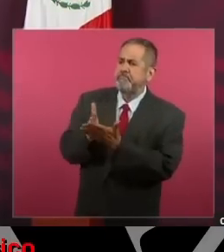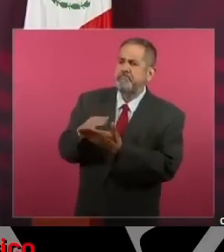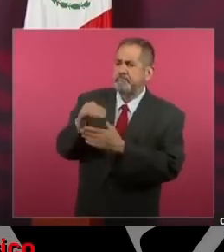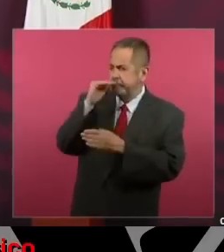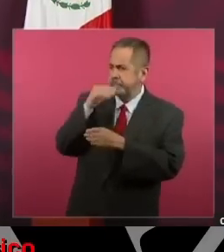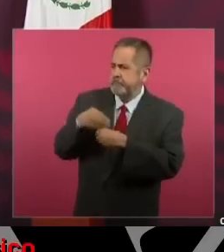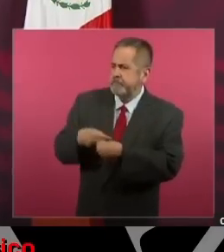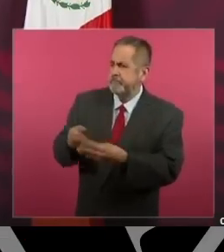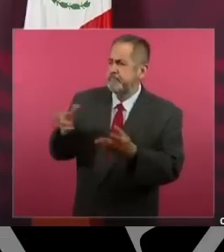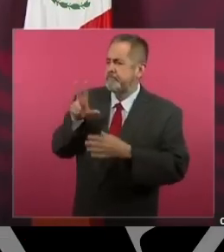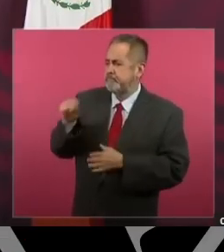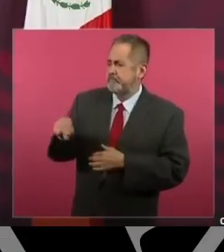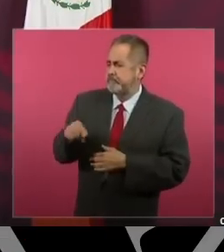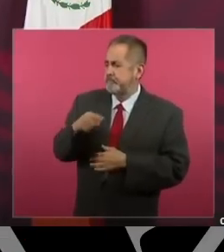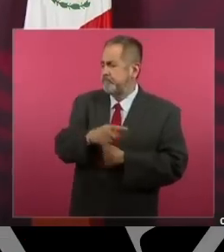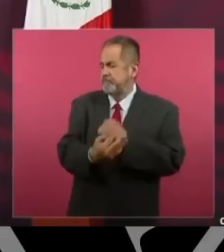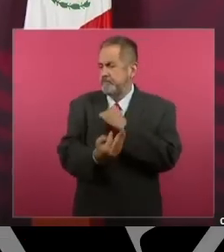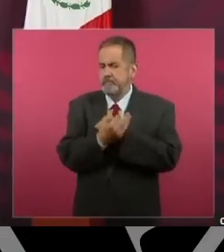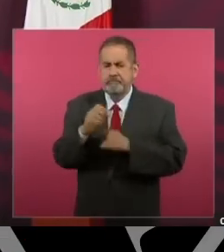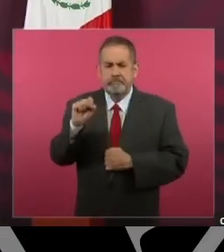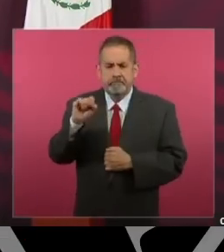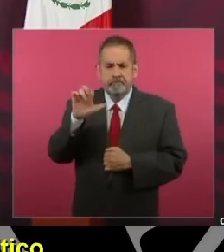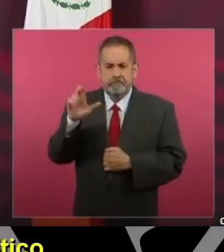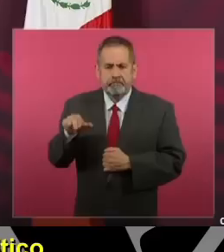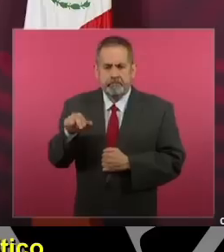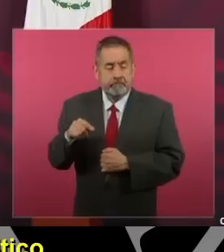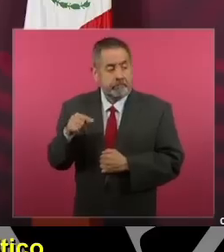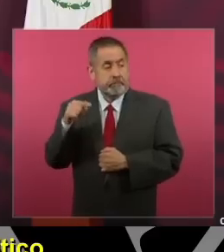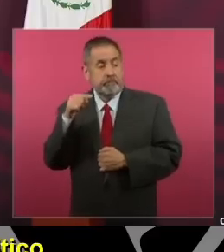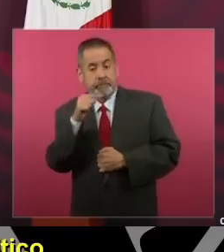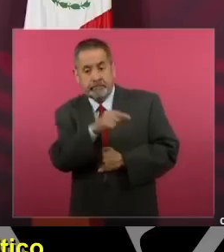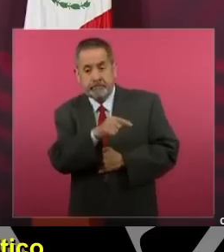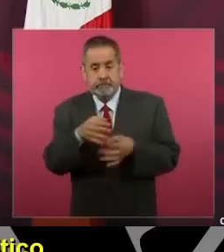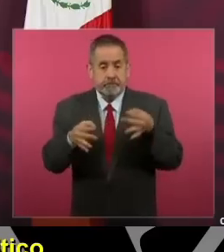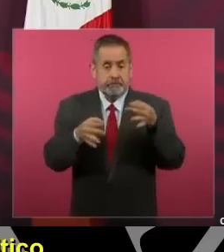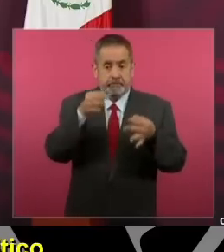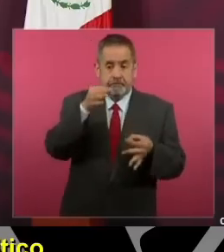en la corte y un ministro